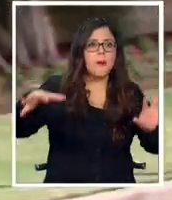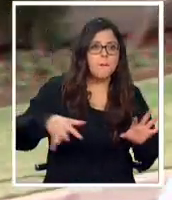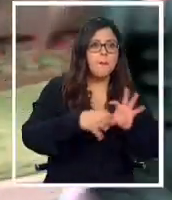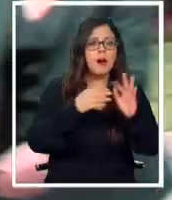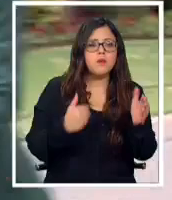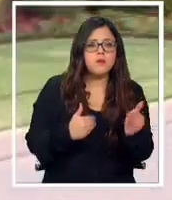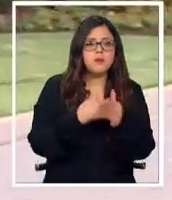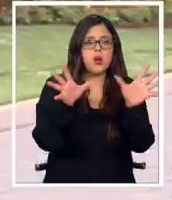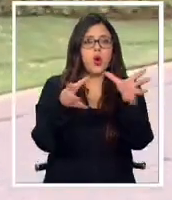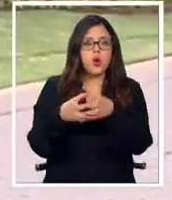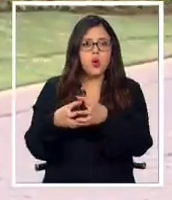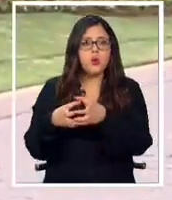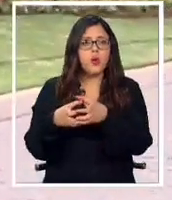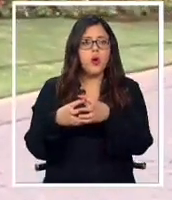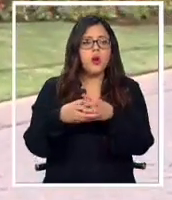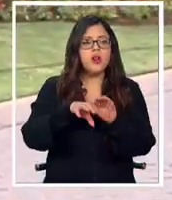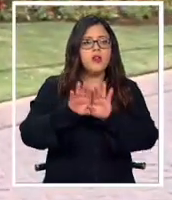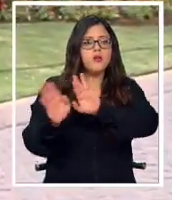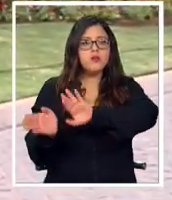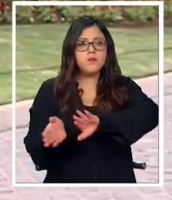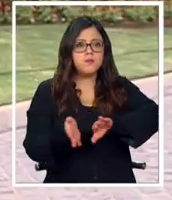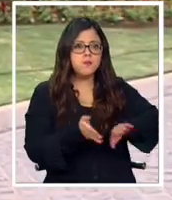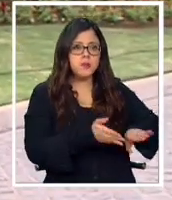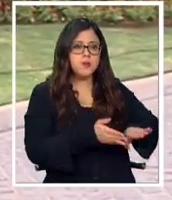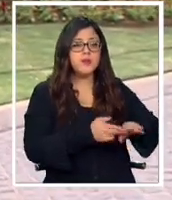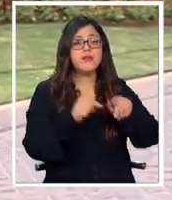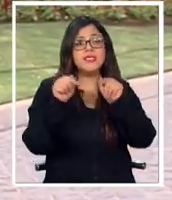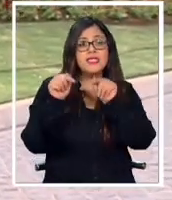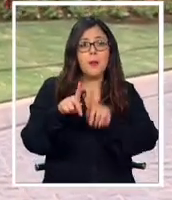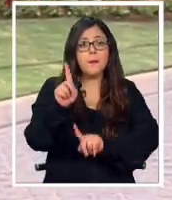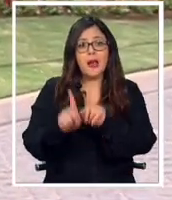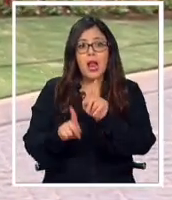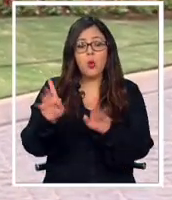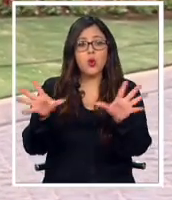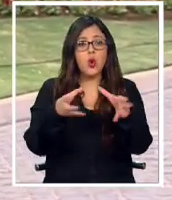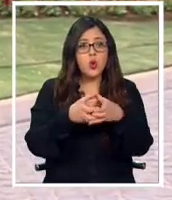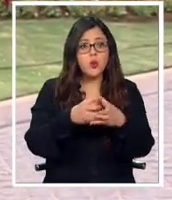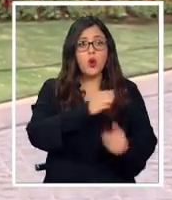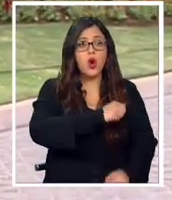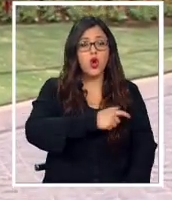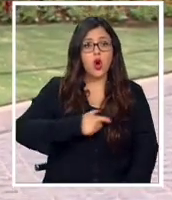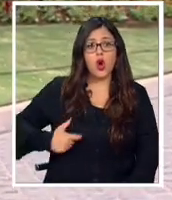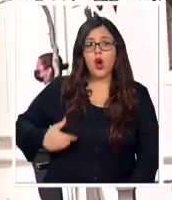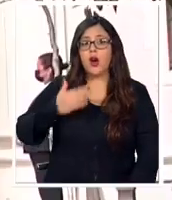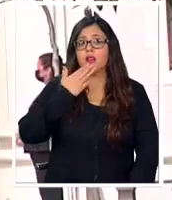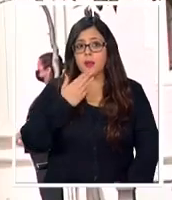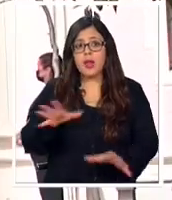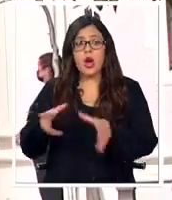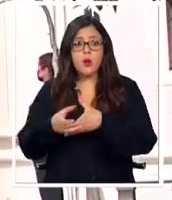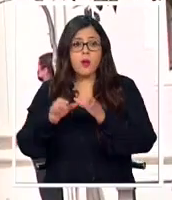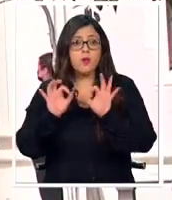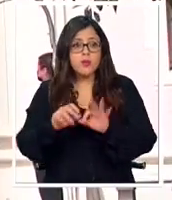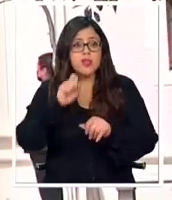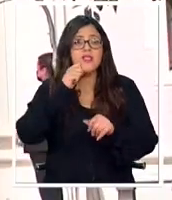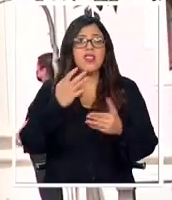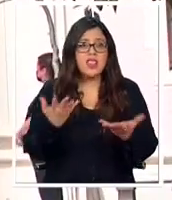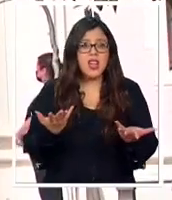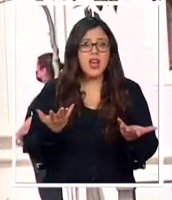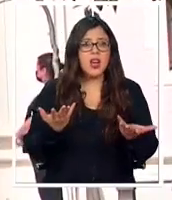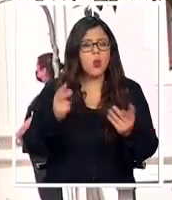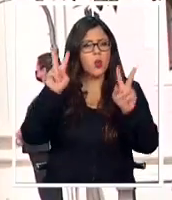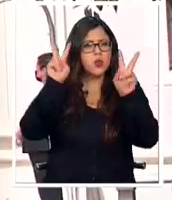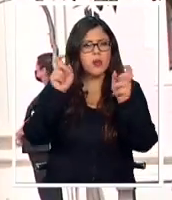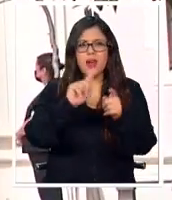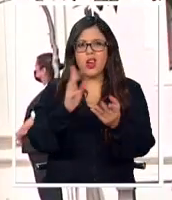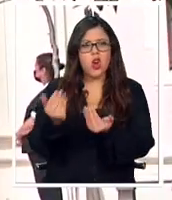cercanas a grupos históricamente dejados de lado lo que para algunos en la oposición y el propio oficialismo genera un ruido innecesario